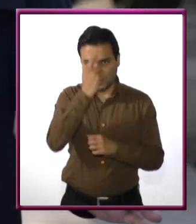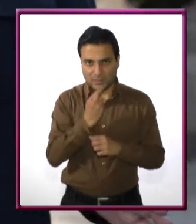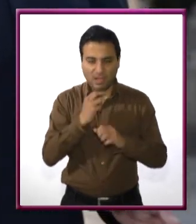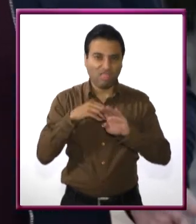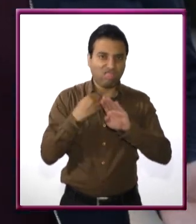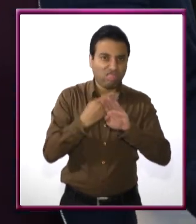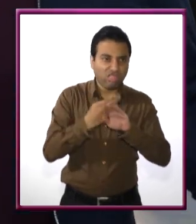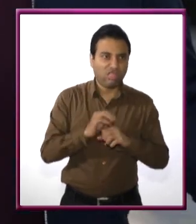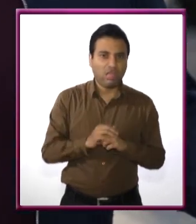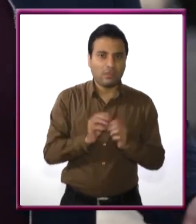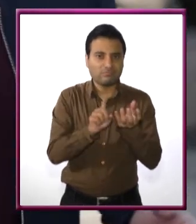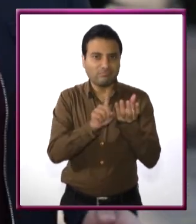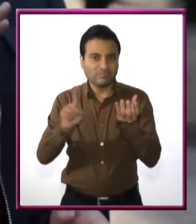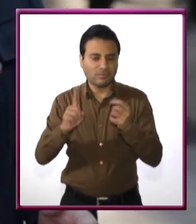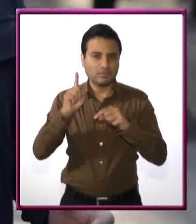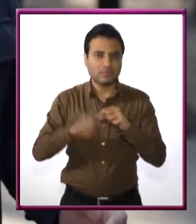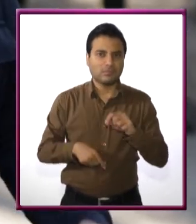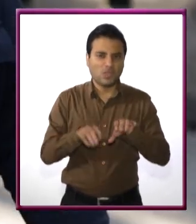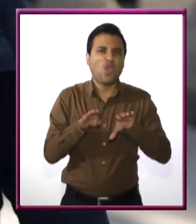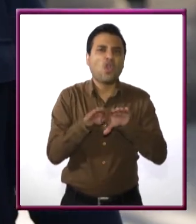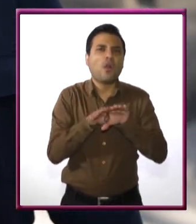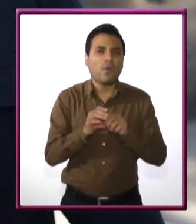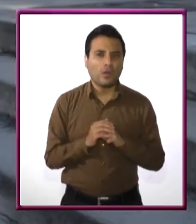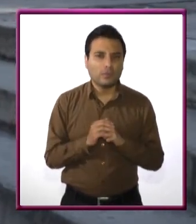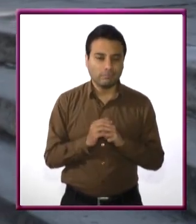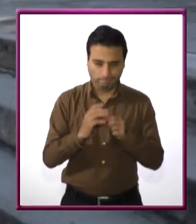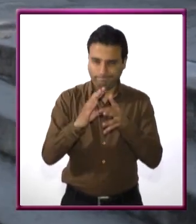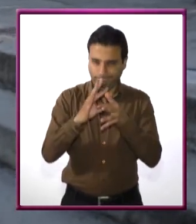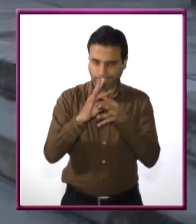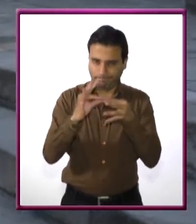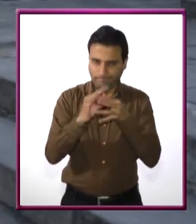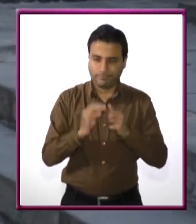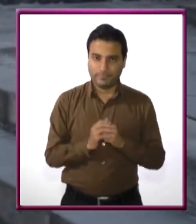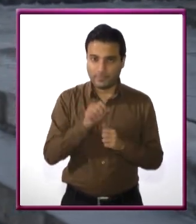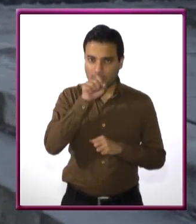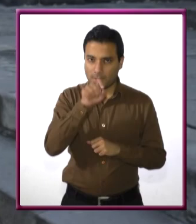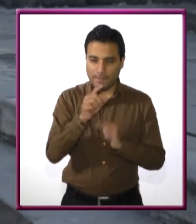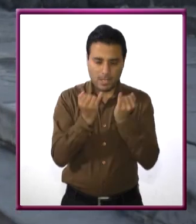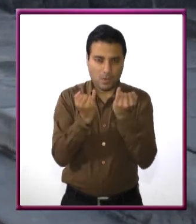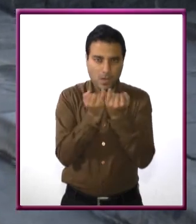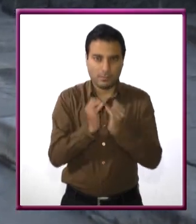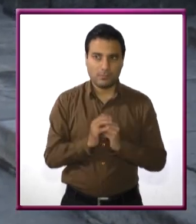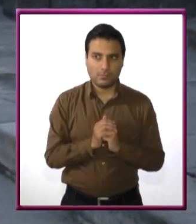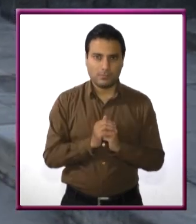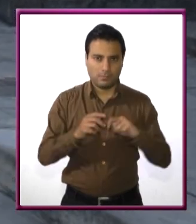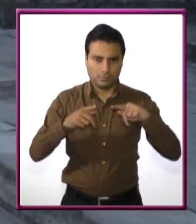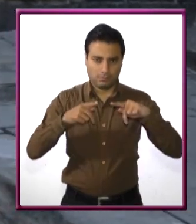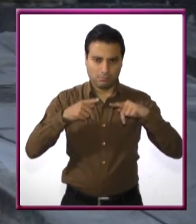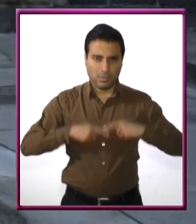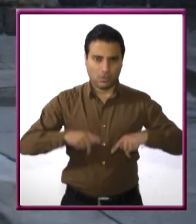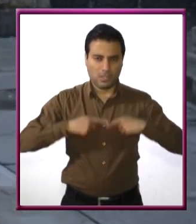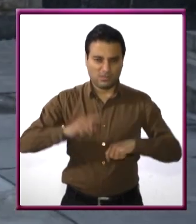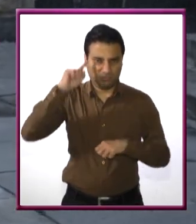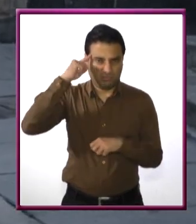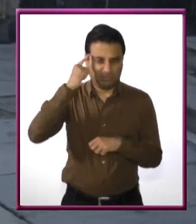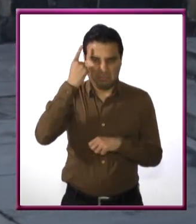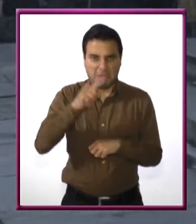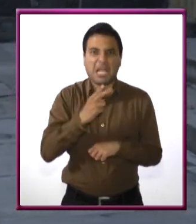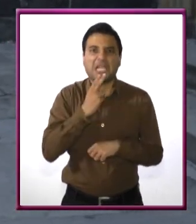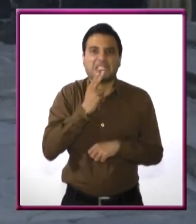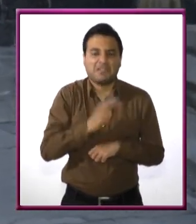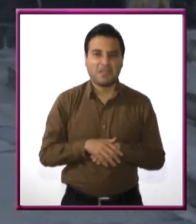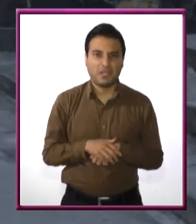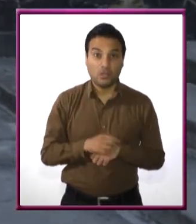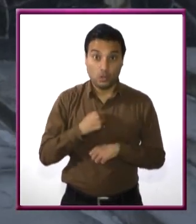el racismo y la exclusión. Nada chistoso, ¿eh? Entenderemos qué y cómo funciona el enojo en nuestra vida y